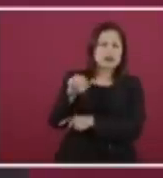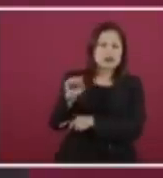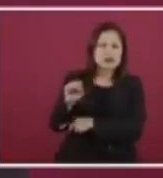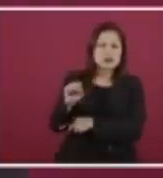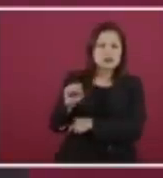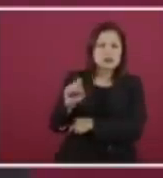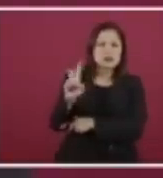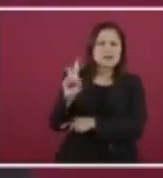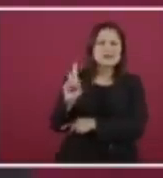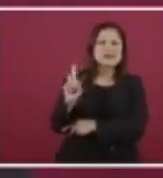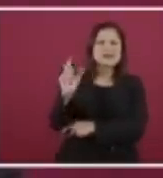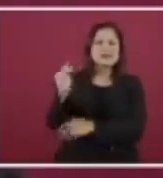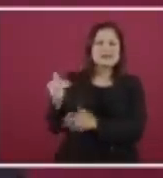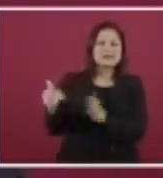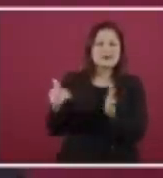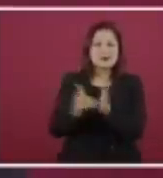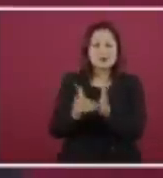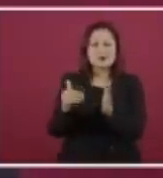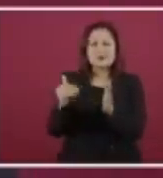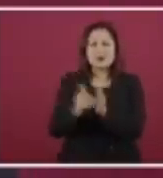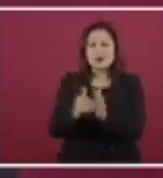35,000 millones de pesos de medicamentos, tres.